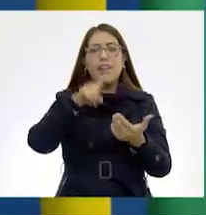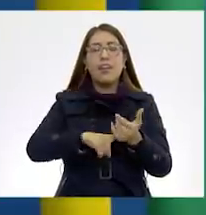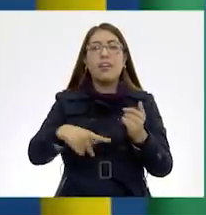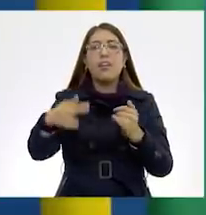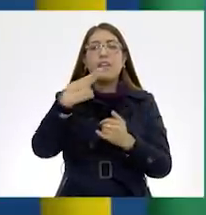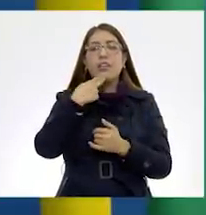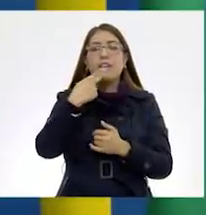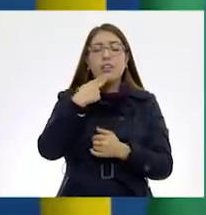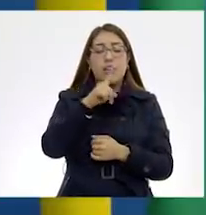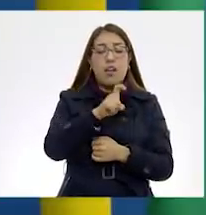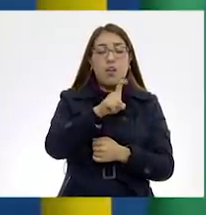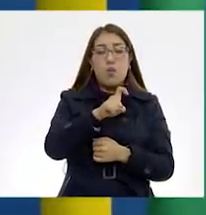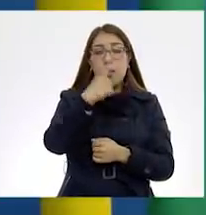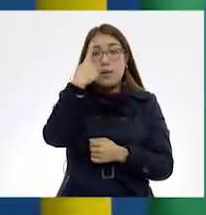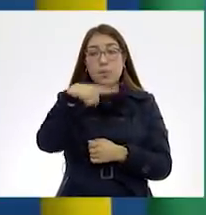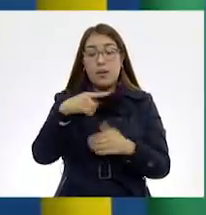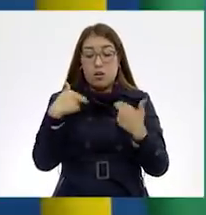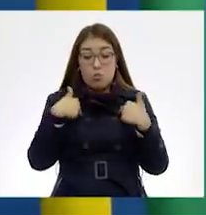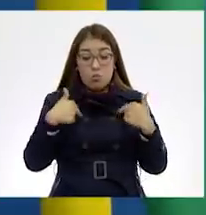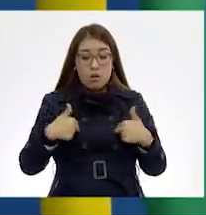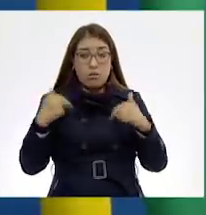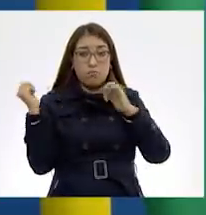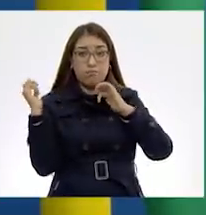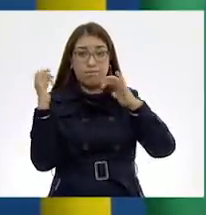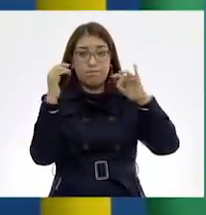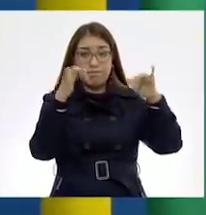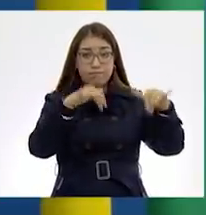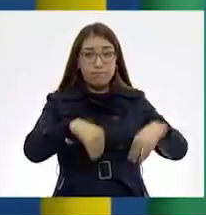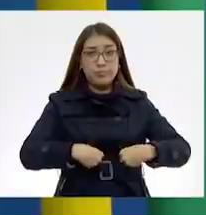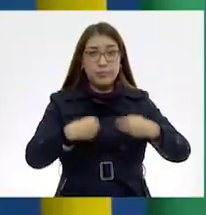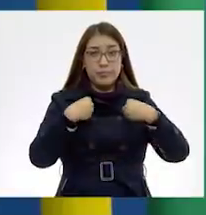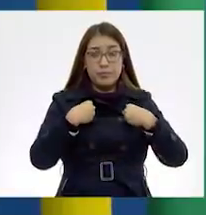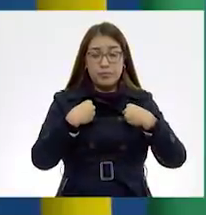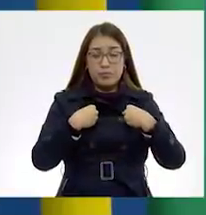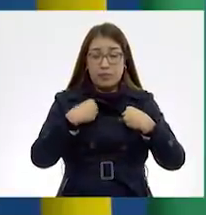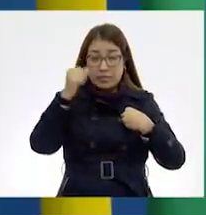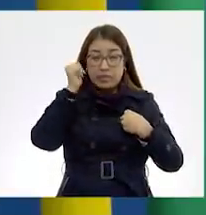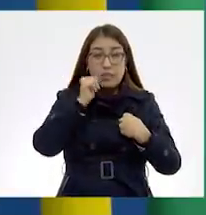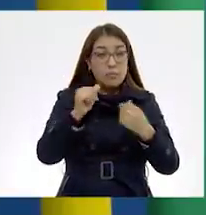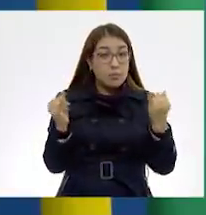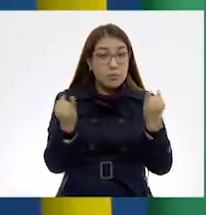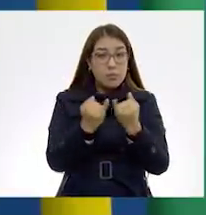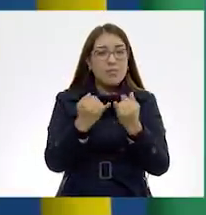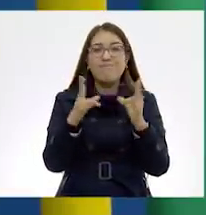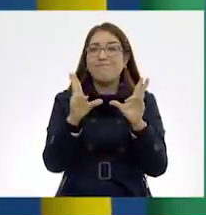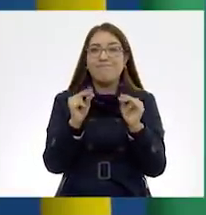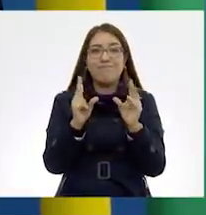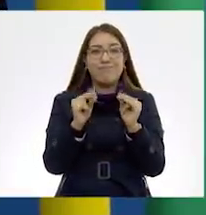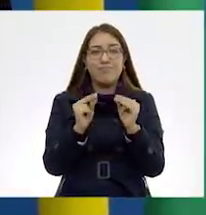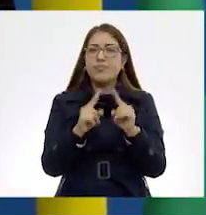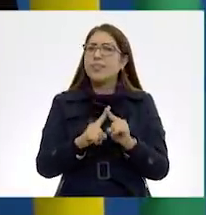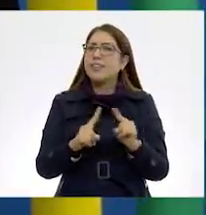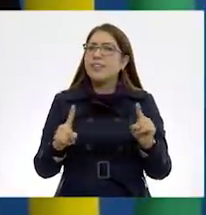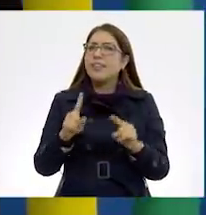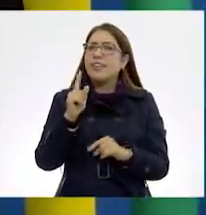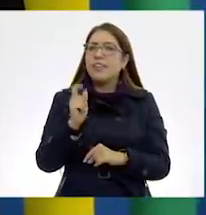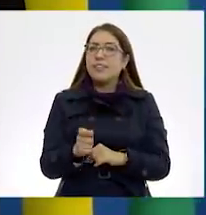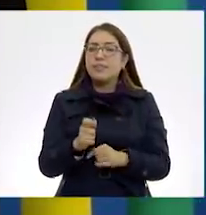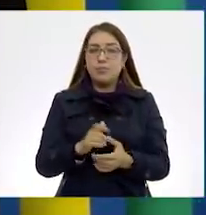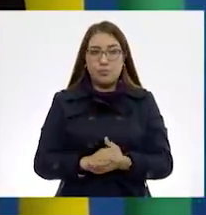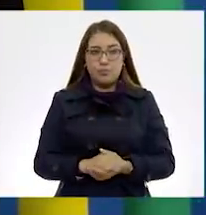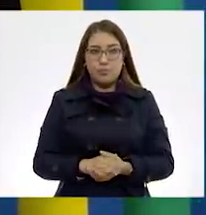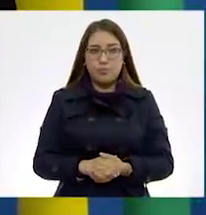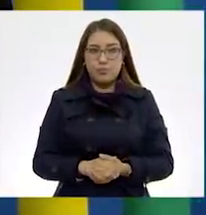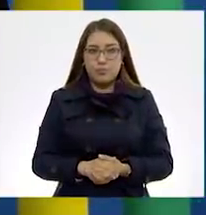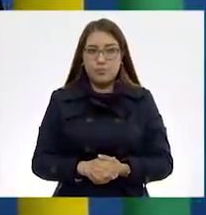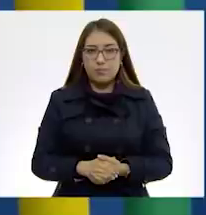los asentamientos humanos. Sin embargo, no siempre es así. Dicho de otra forma, creer